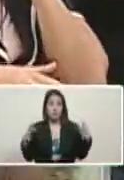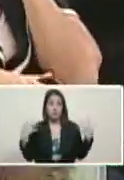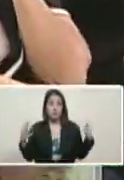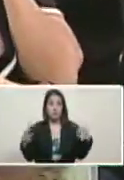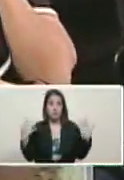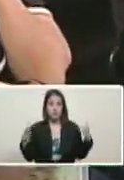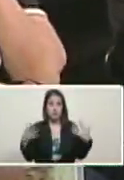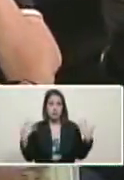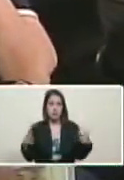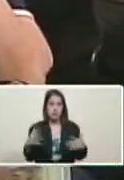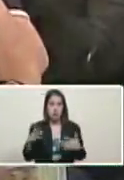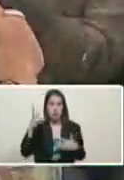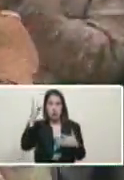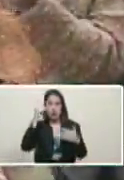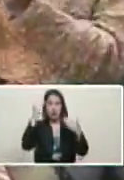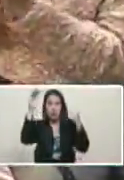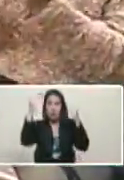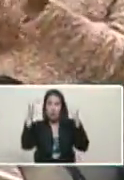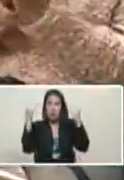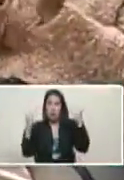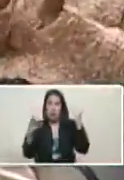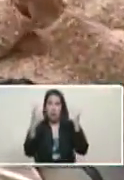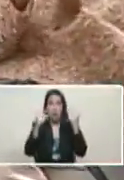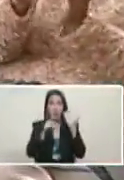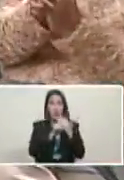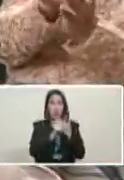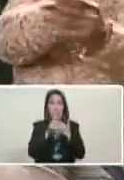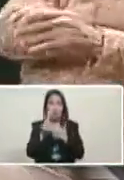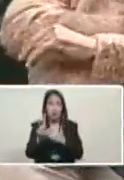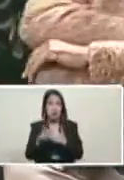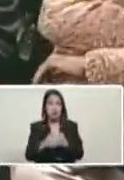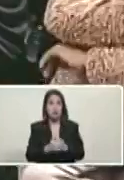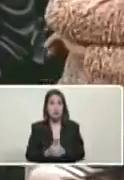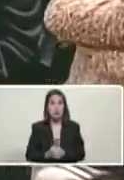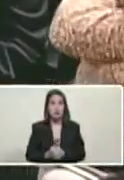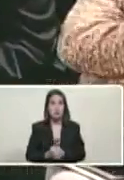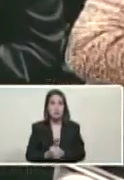En el puesto número 13 de lectura.